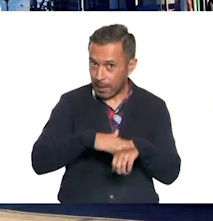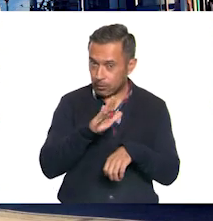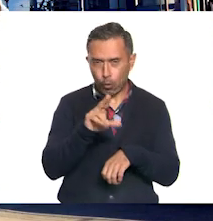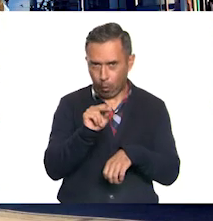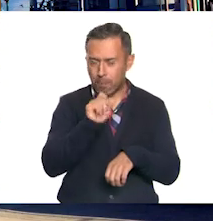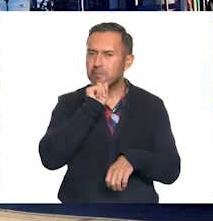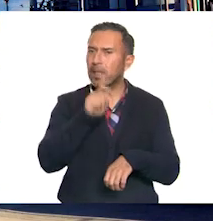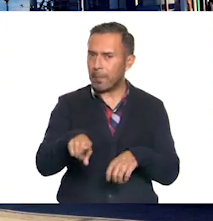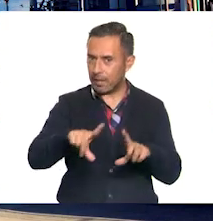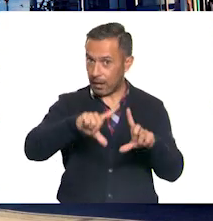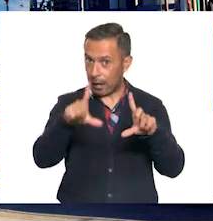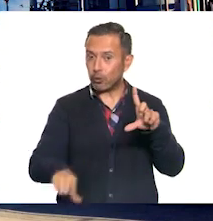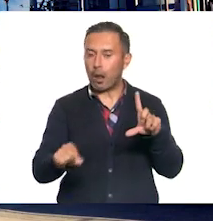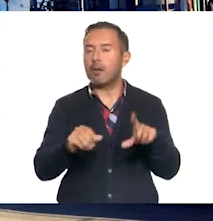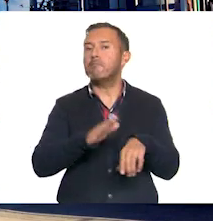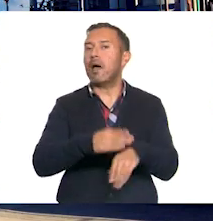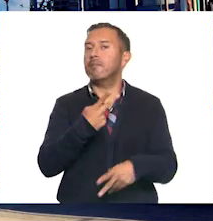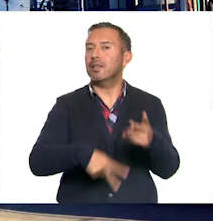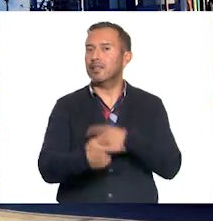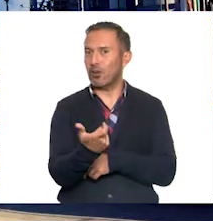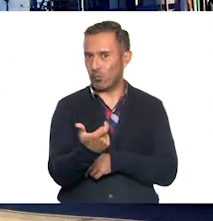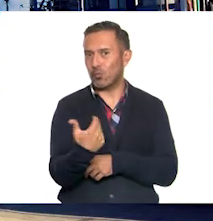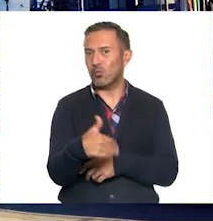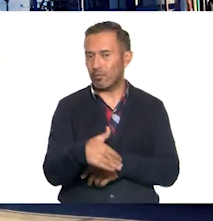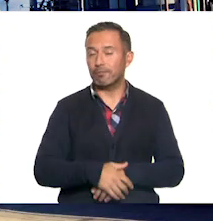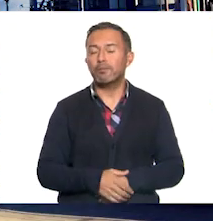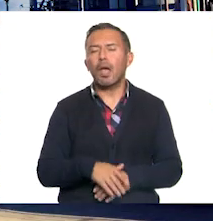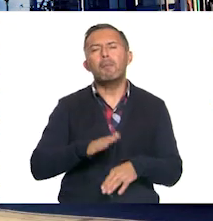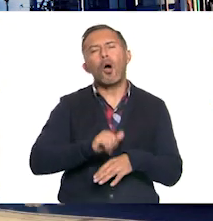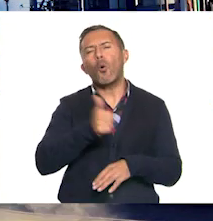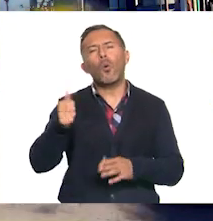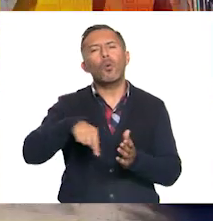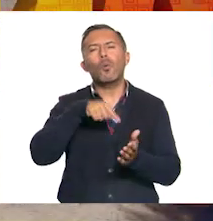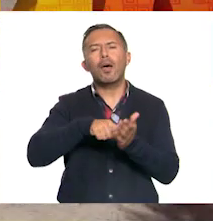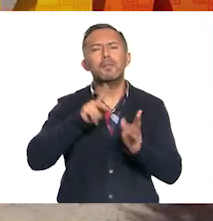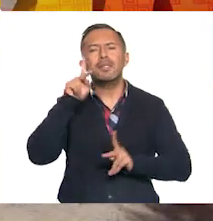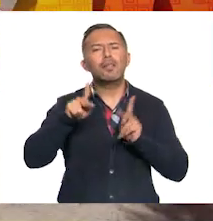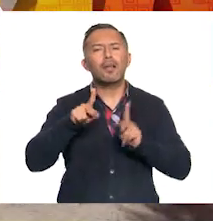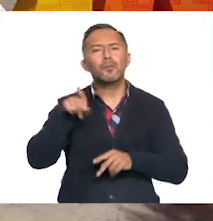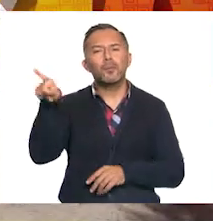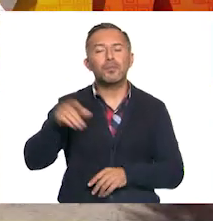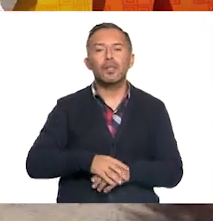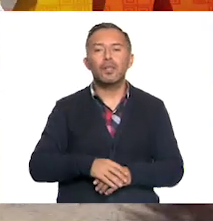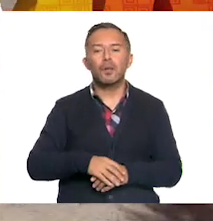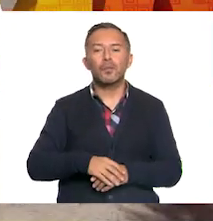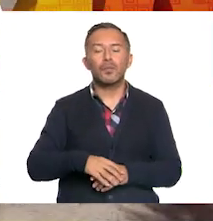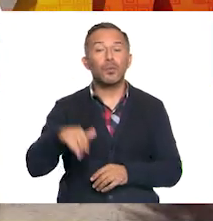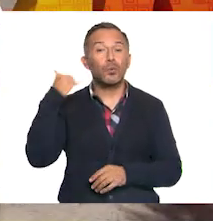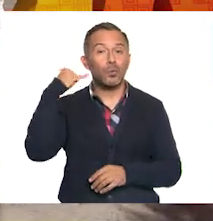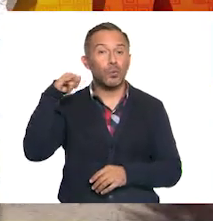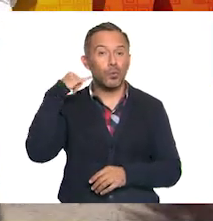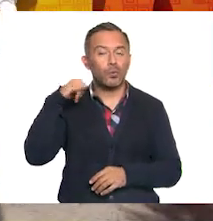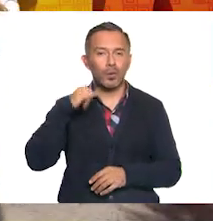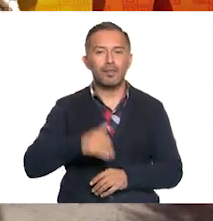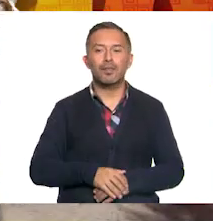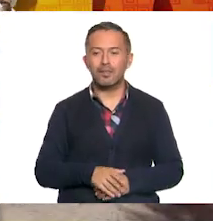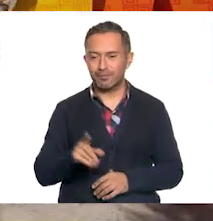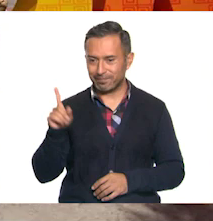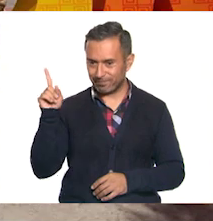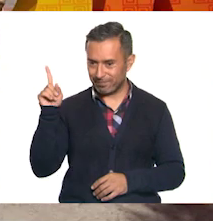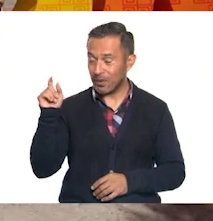Ahora vamos a nuestro siguiente destino. ¿Y cuál será? Es Yucatán.